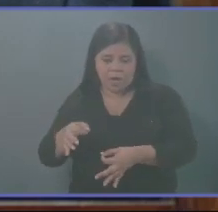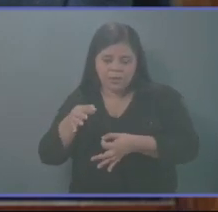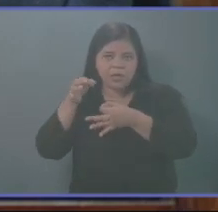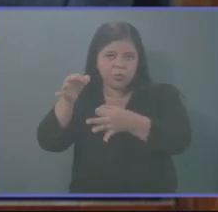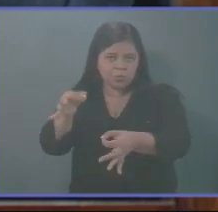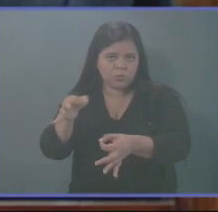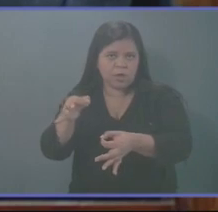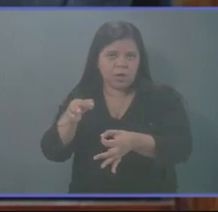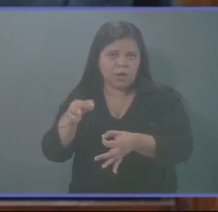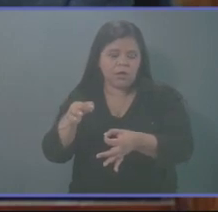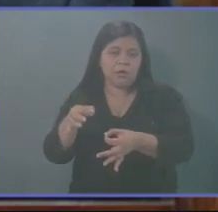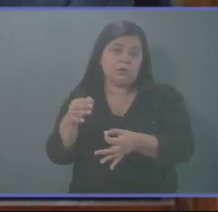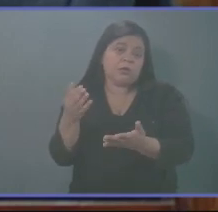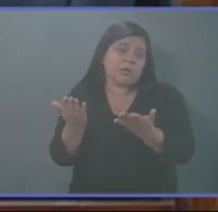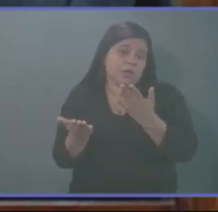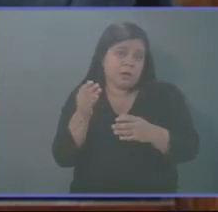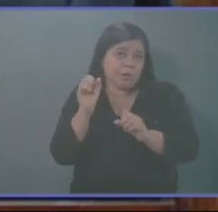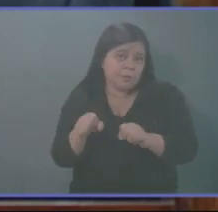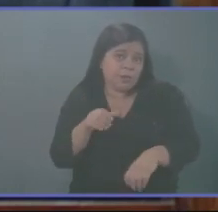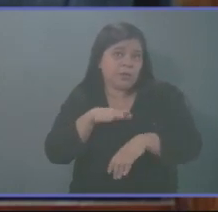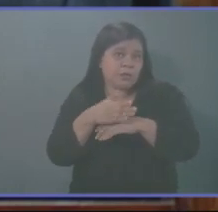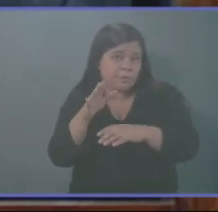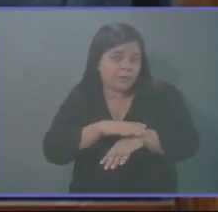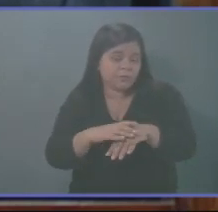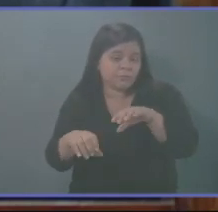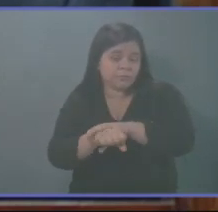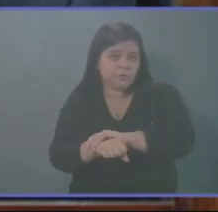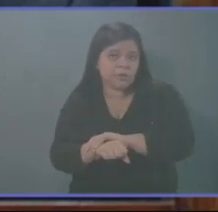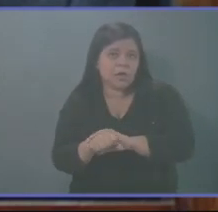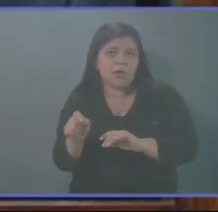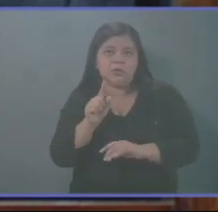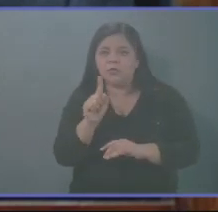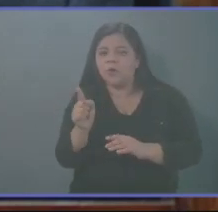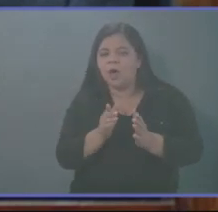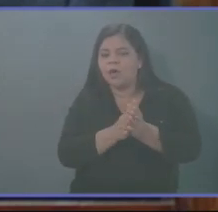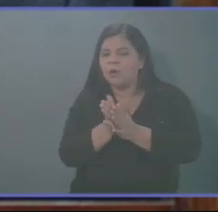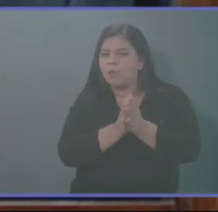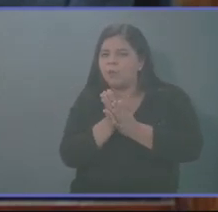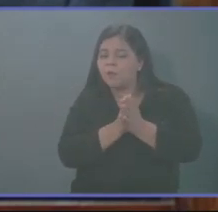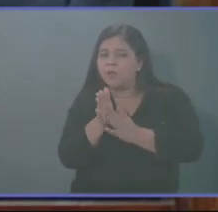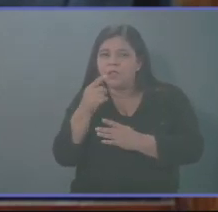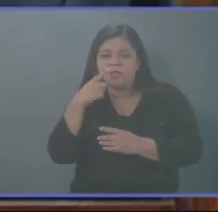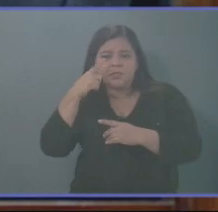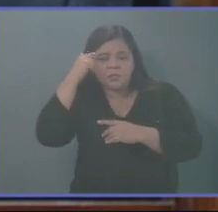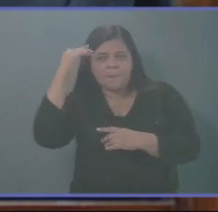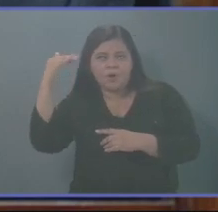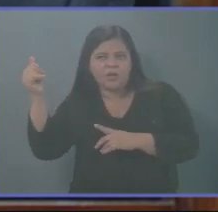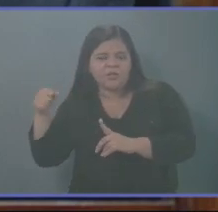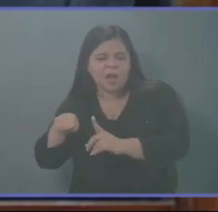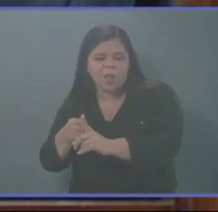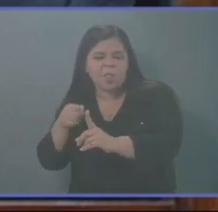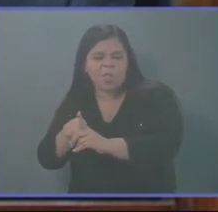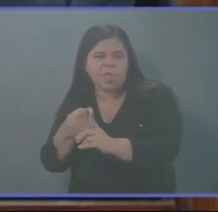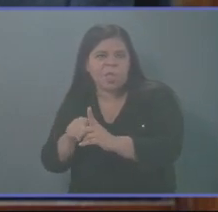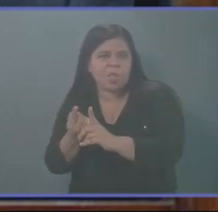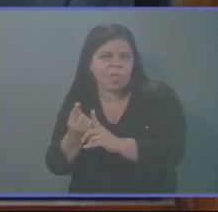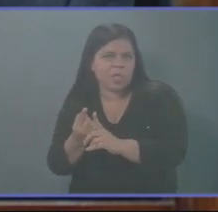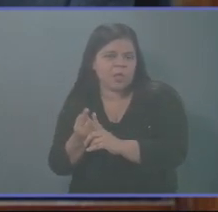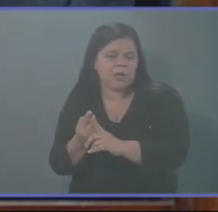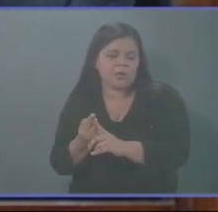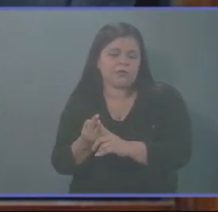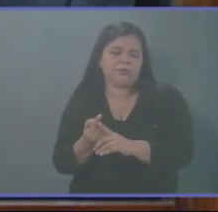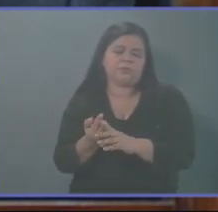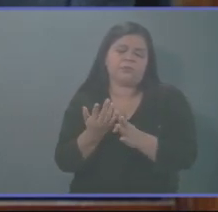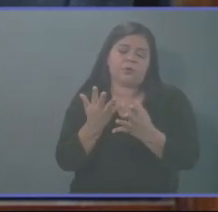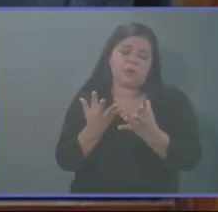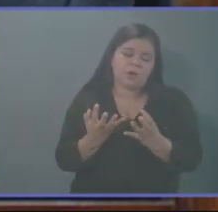en una privación de libertad, no hay un intento político hostil de perturbar el funcionamiento del Parlamento, de